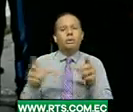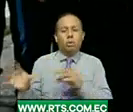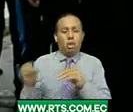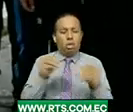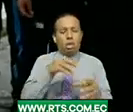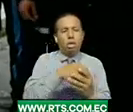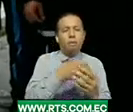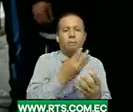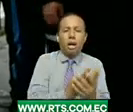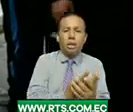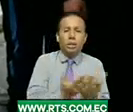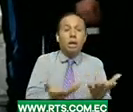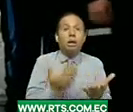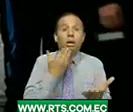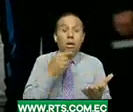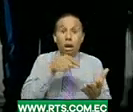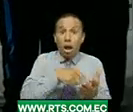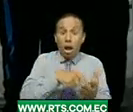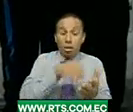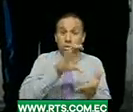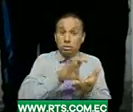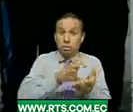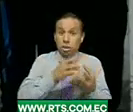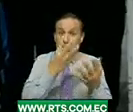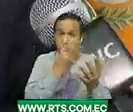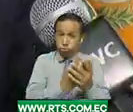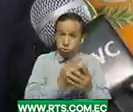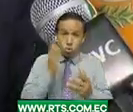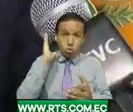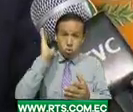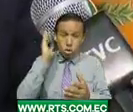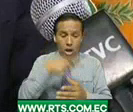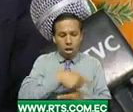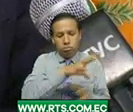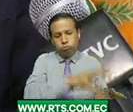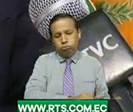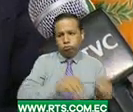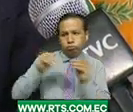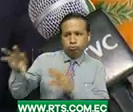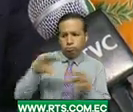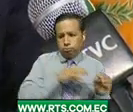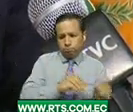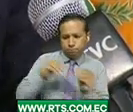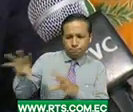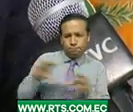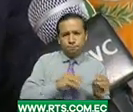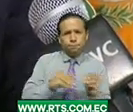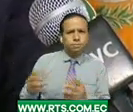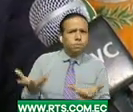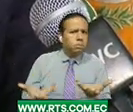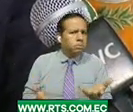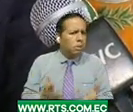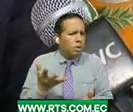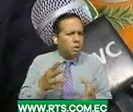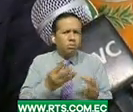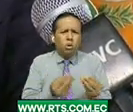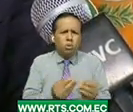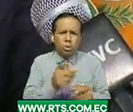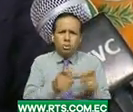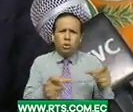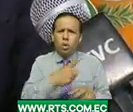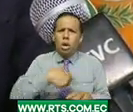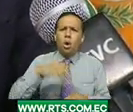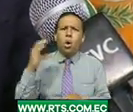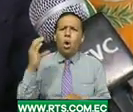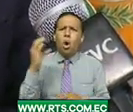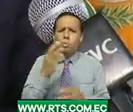serían deportados desde este centro de rehabilitación social de Tulcán. Si logramos deportar al menos a la mitad de esa población colombiana,